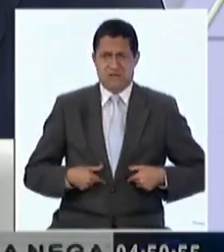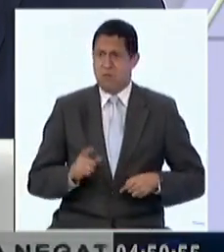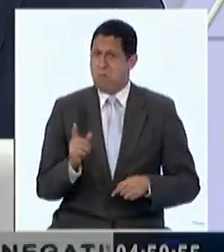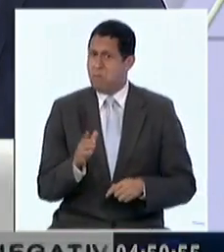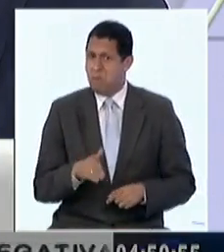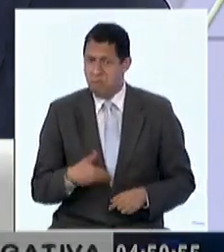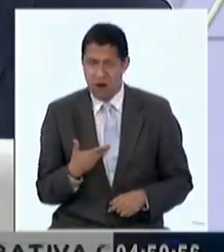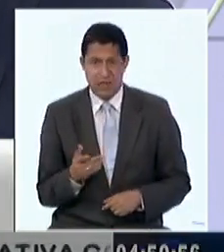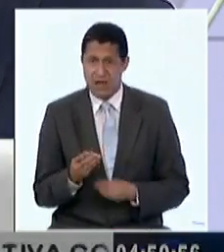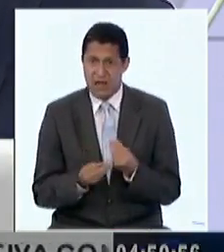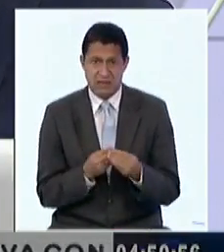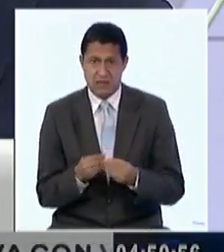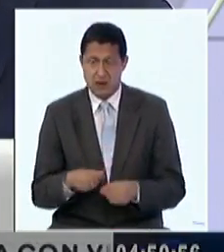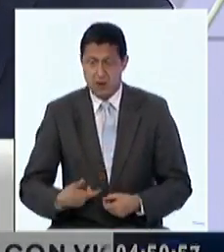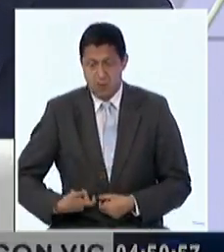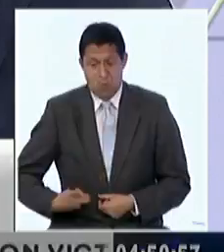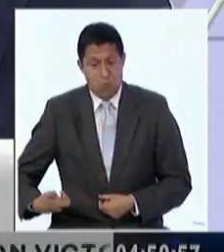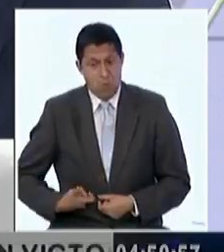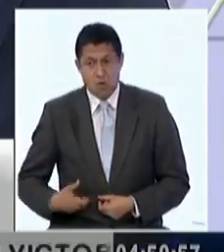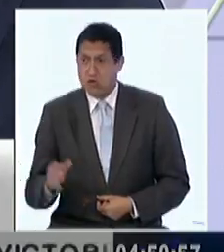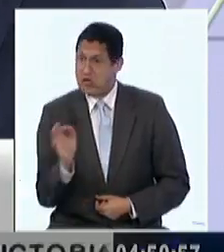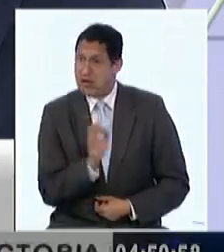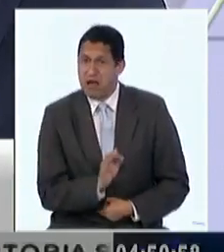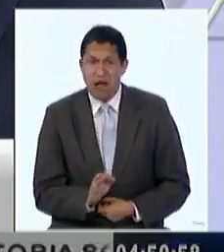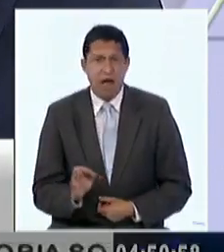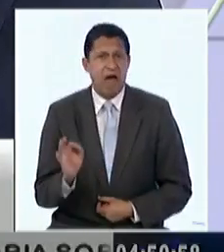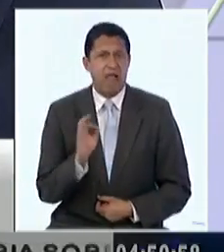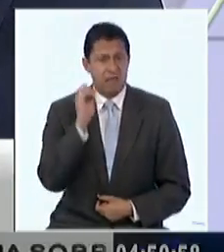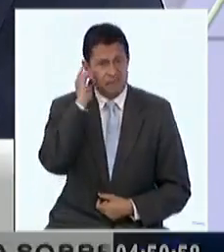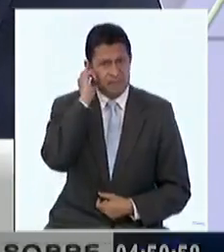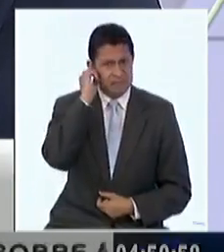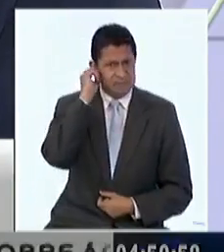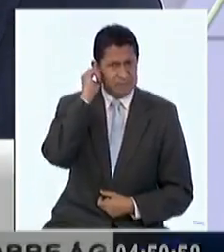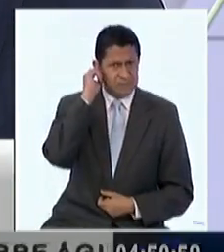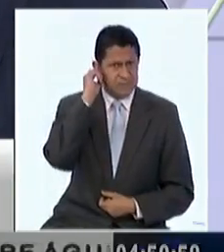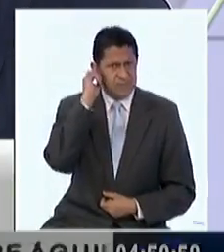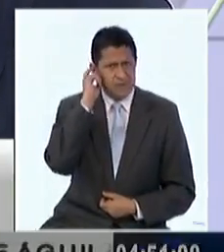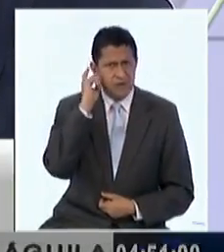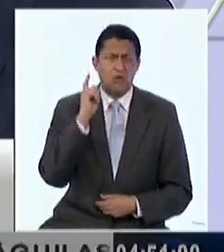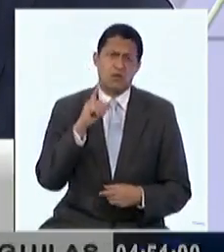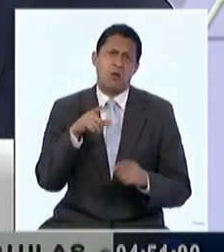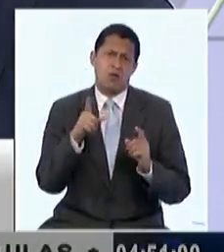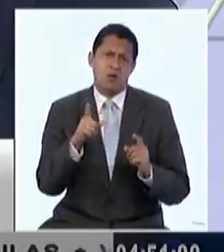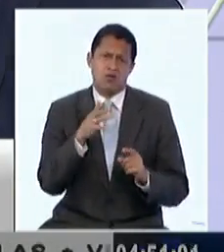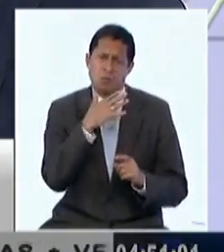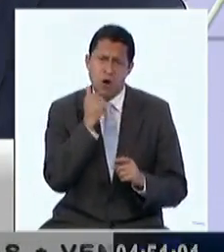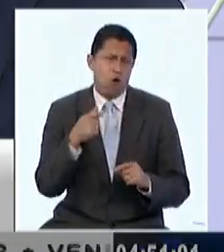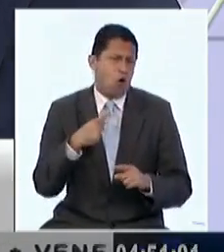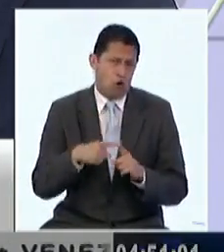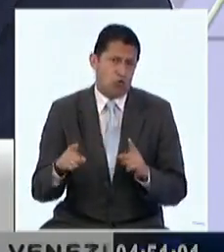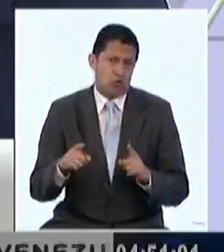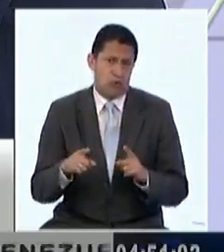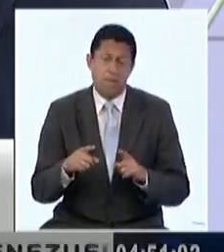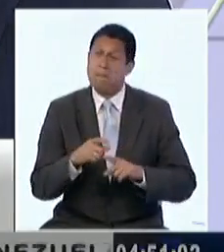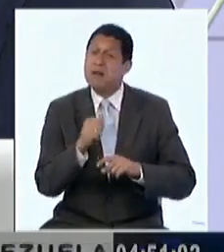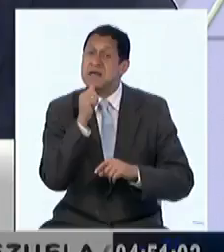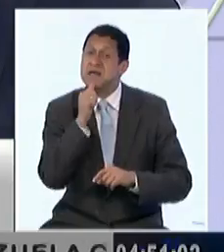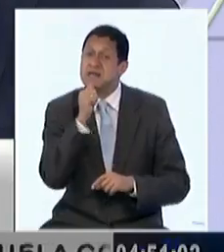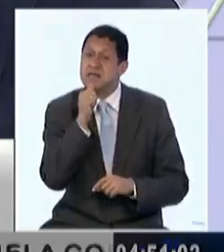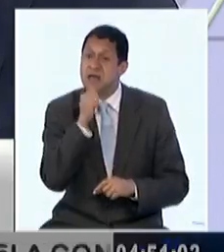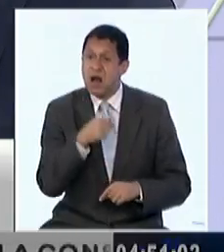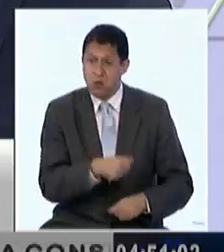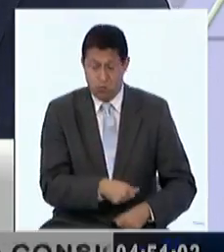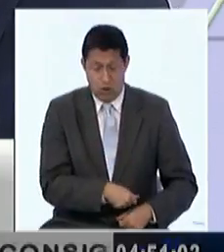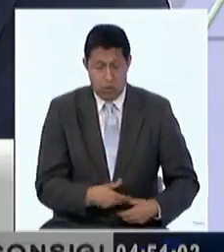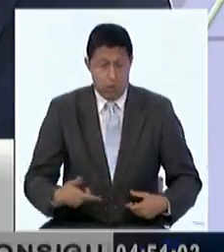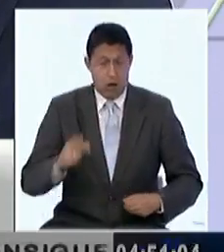candidatos para liposucciones o lipoesculturas de alta definición, sino candidatos para dermolipectomías. Los candidatos para una liposucción